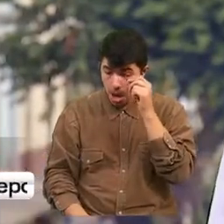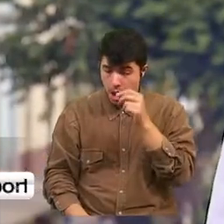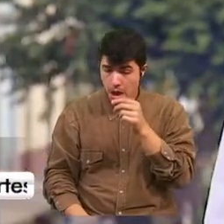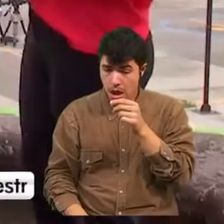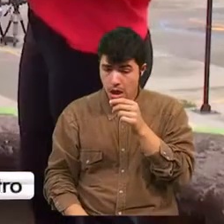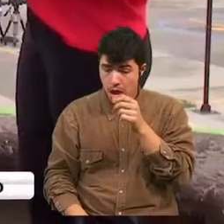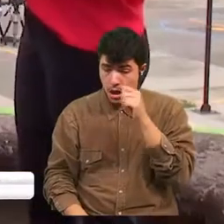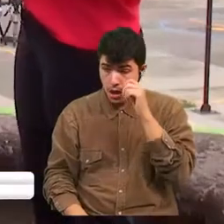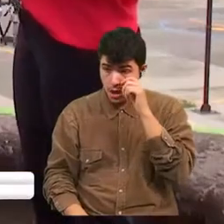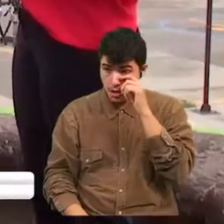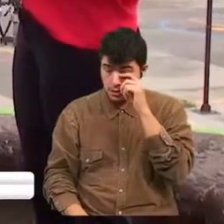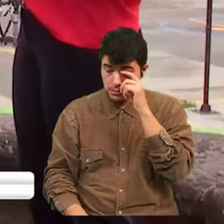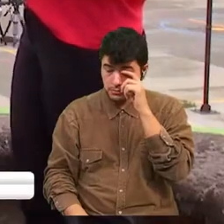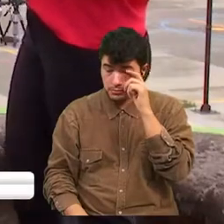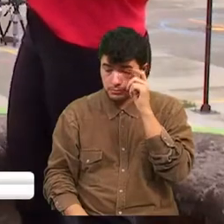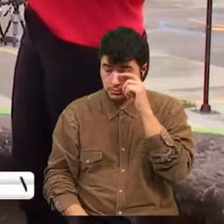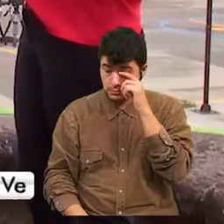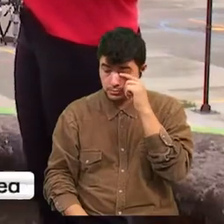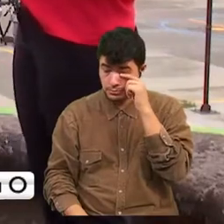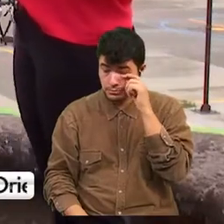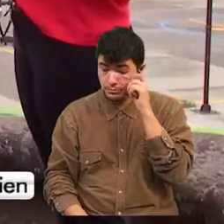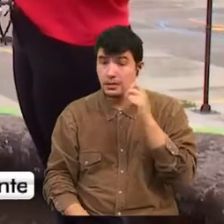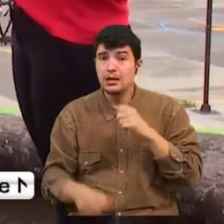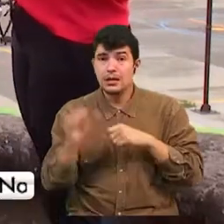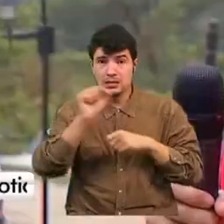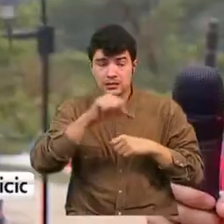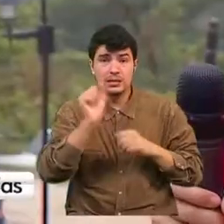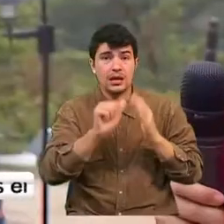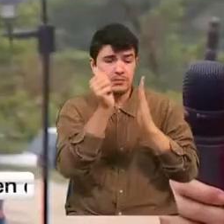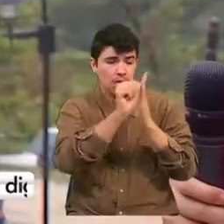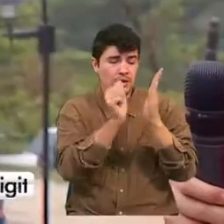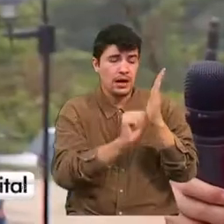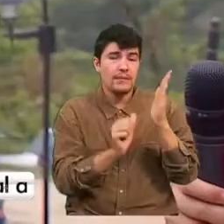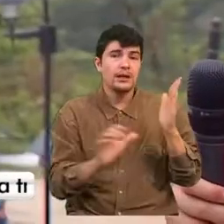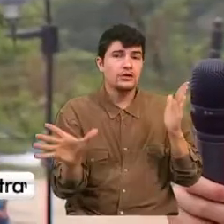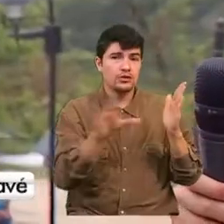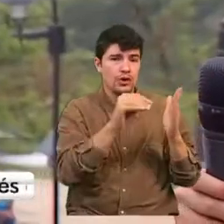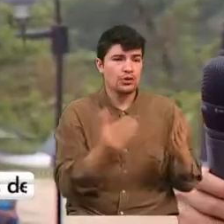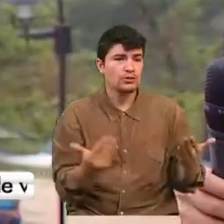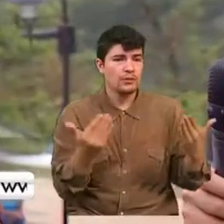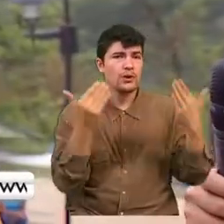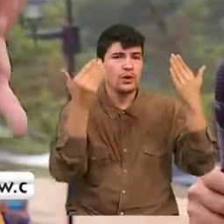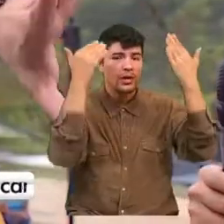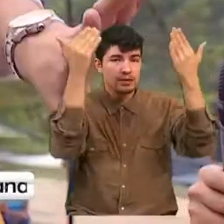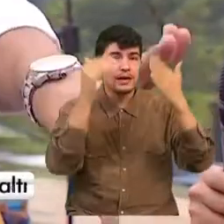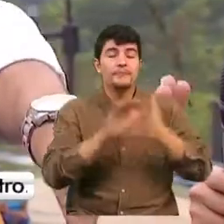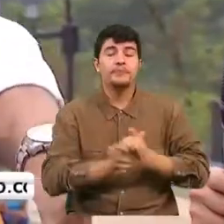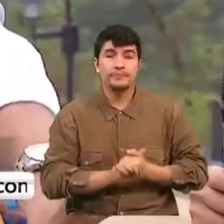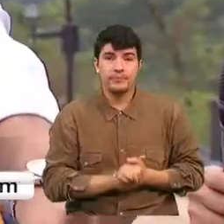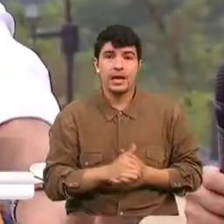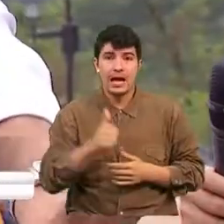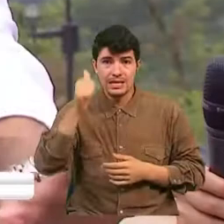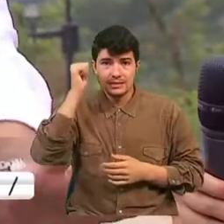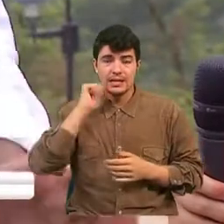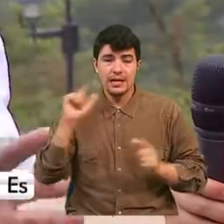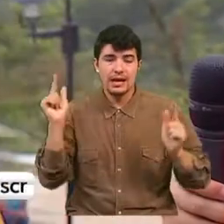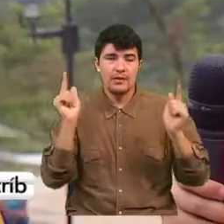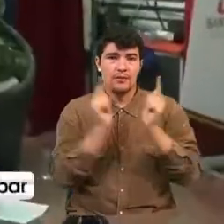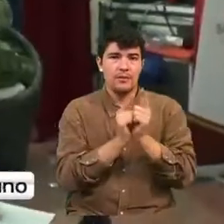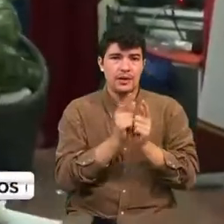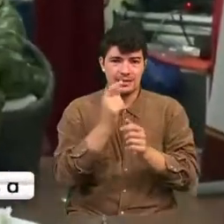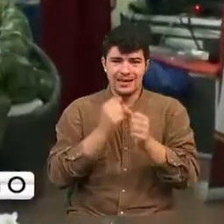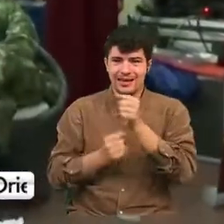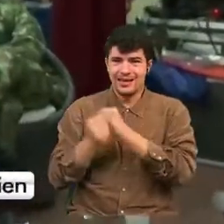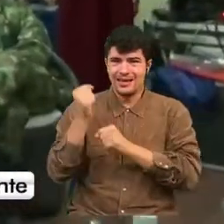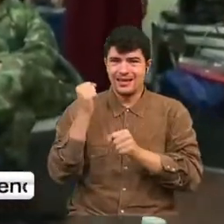de estas ayudas. Bueno, miren, este programa de Todos a Progresar, ayer pudimos tener un encuentro con los beneficiarios del año 2016